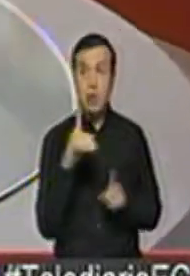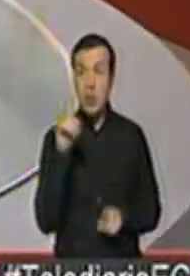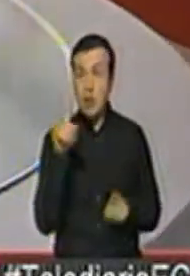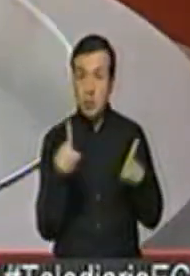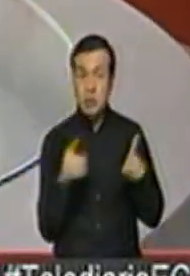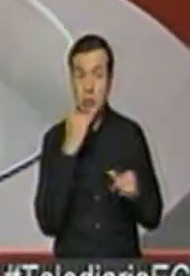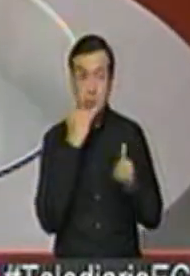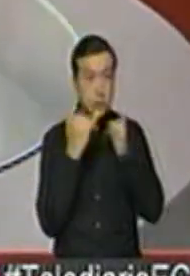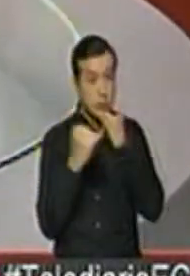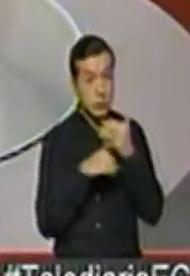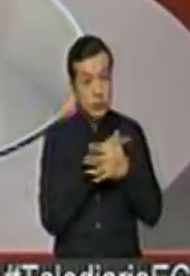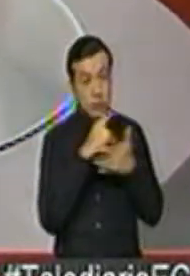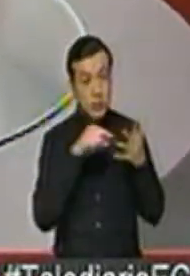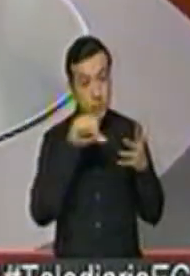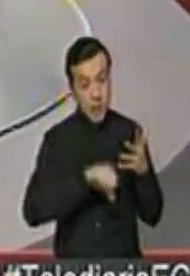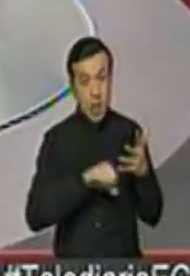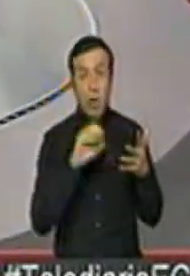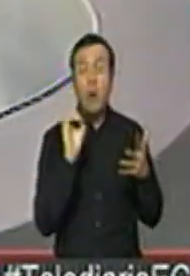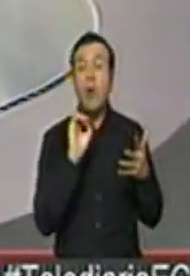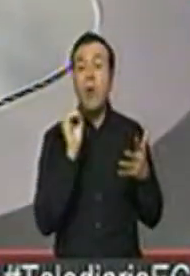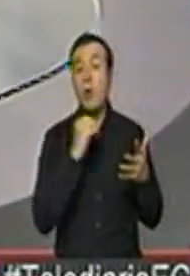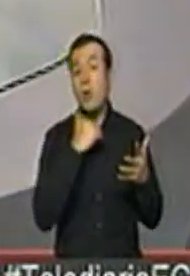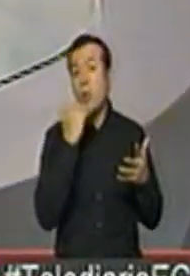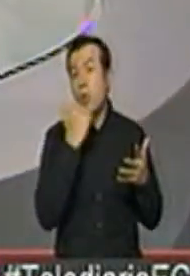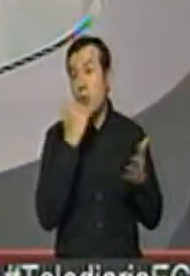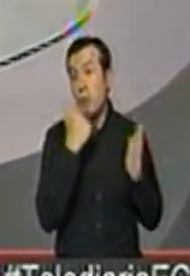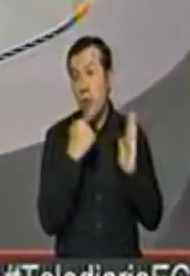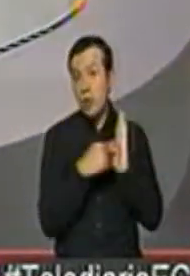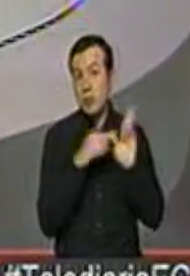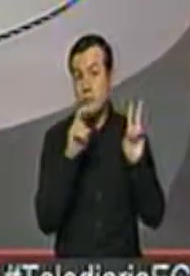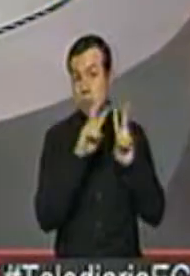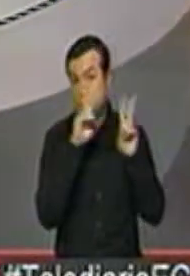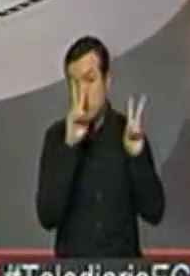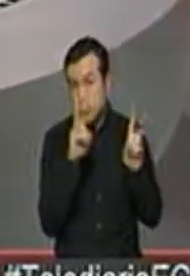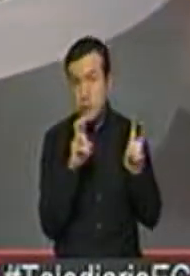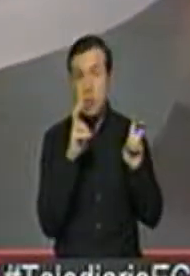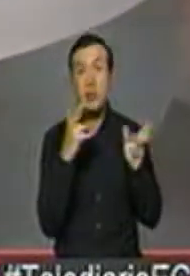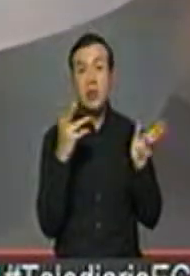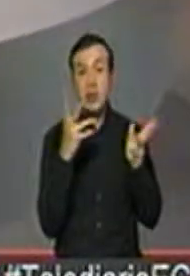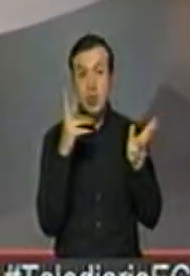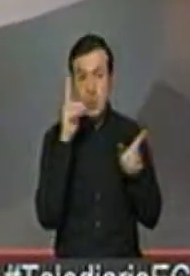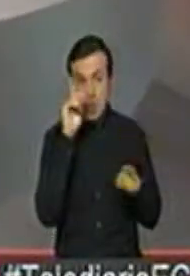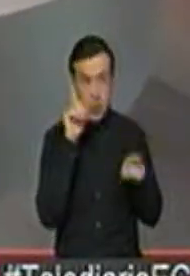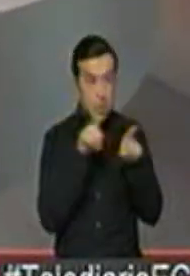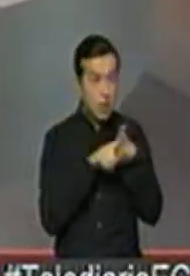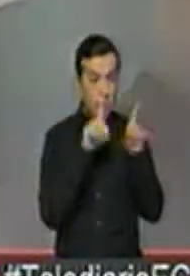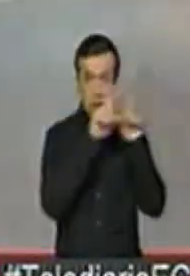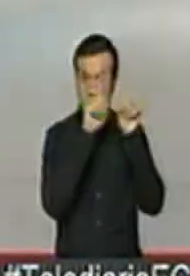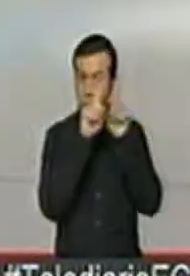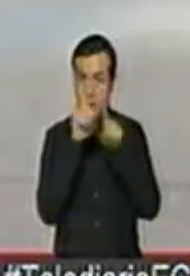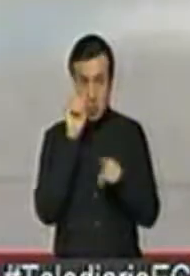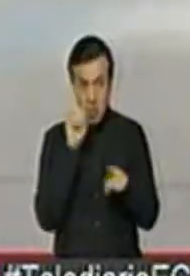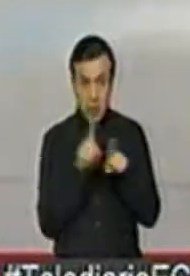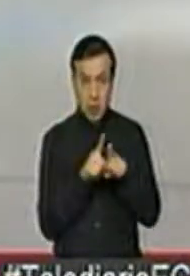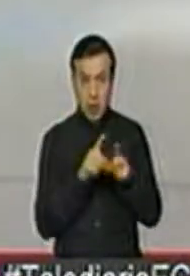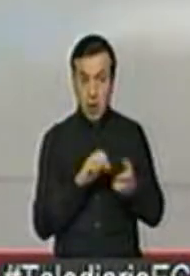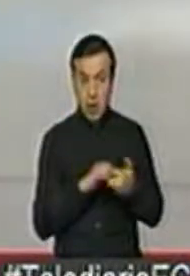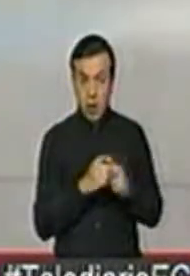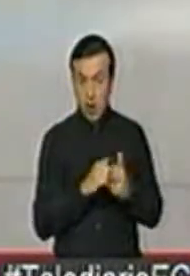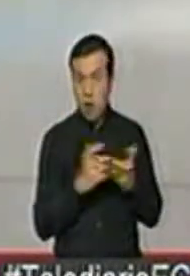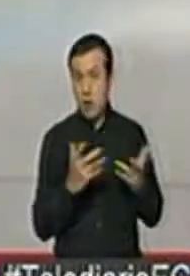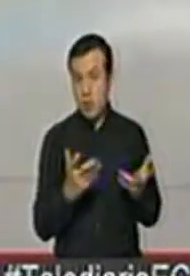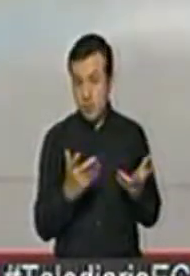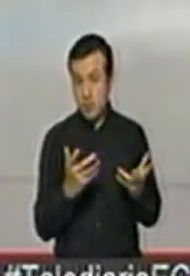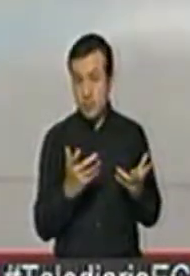la administración pública o porque ha habido, por ejemplo, temas de colusión entre las empresas. Y hay otros temas también que